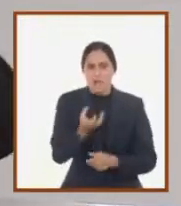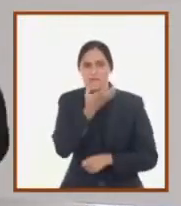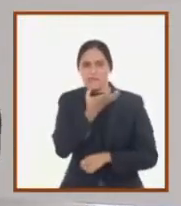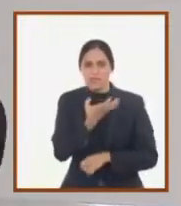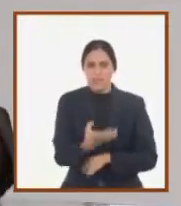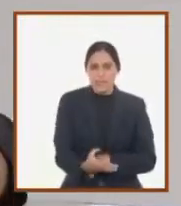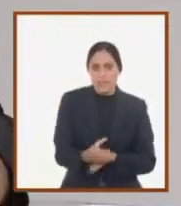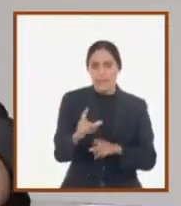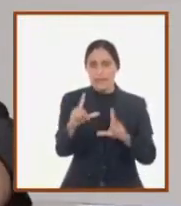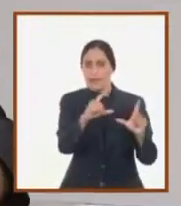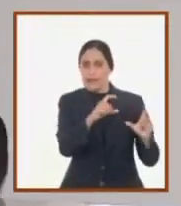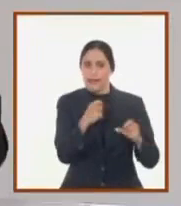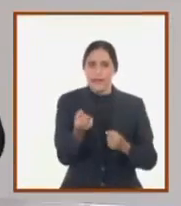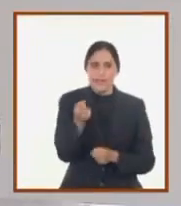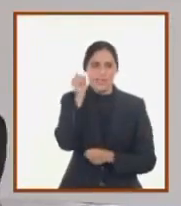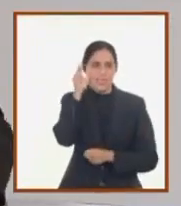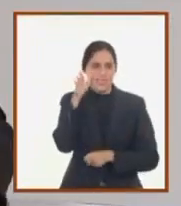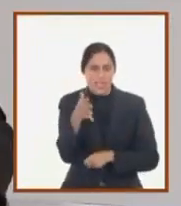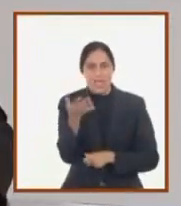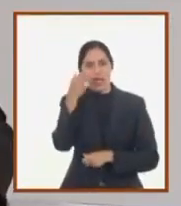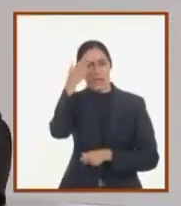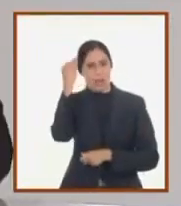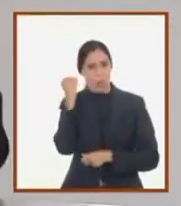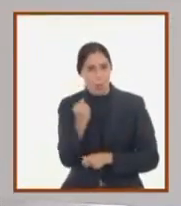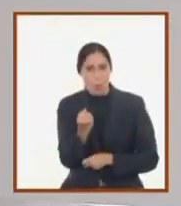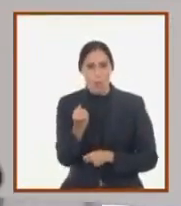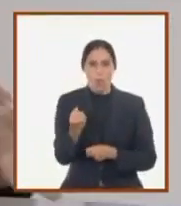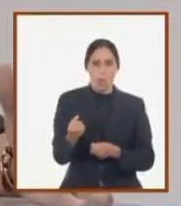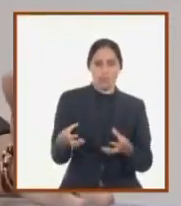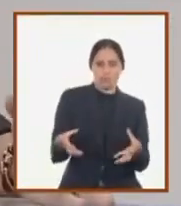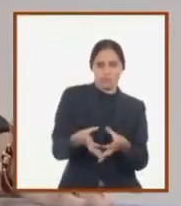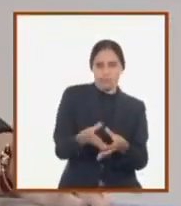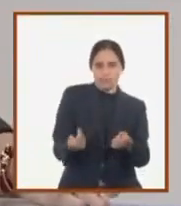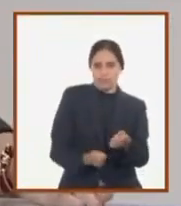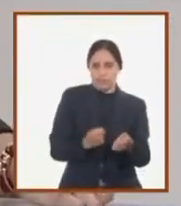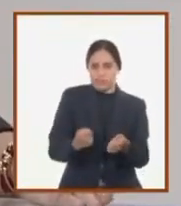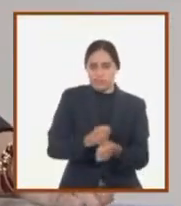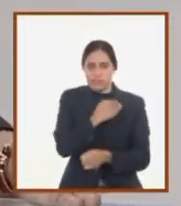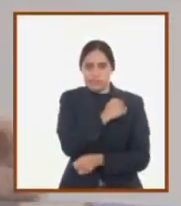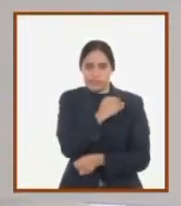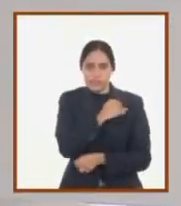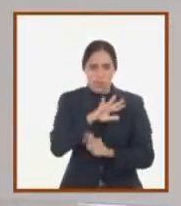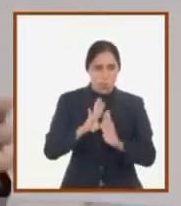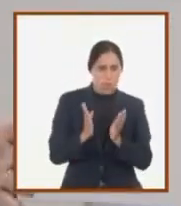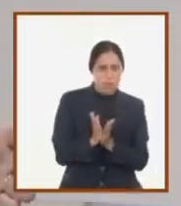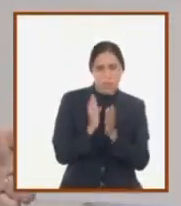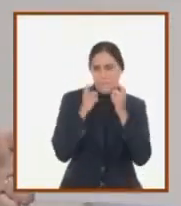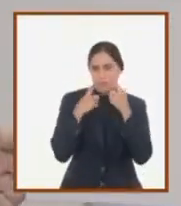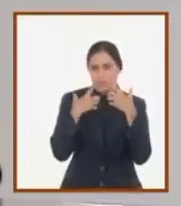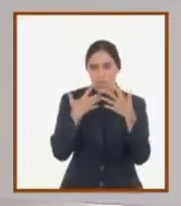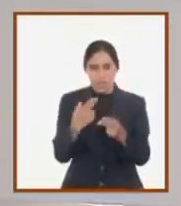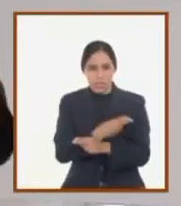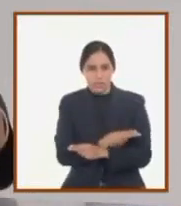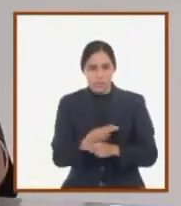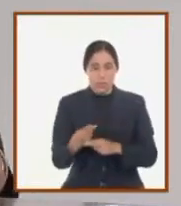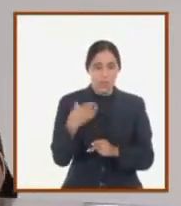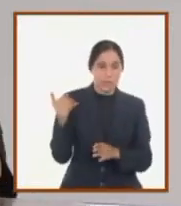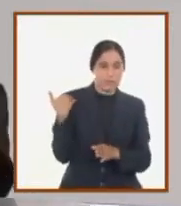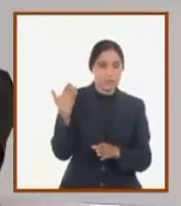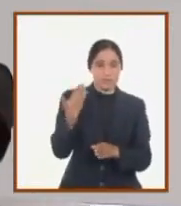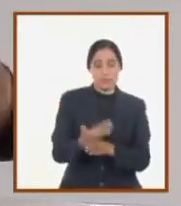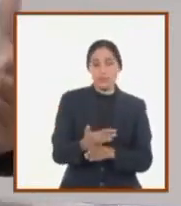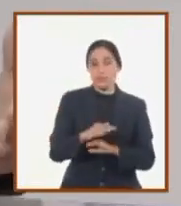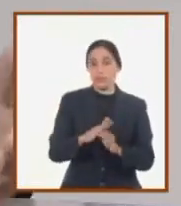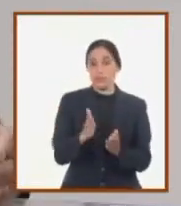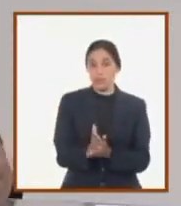fondo de Celia del fondo de Raúl ejército Rebelde y de otras personalidades también de la historia de los moncadas y todo